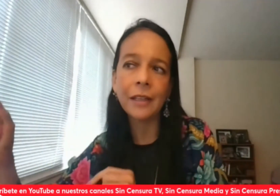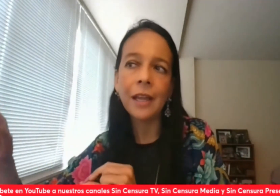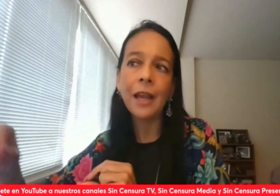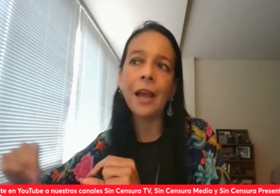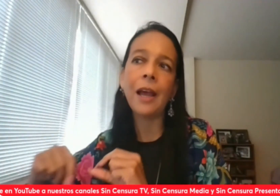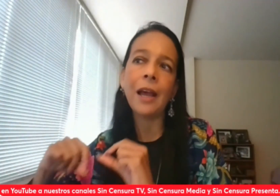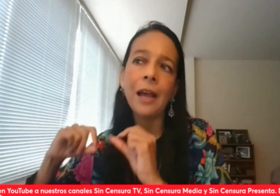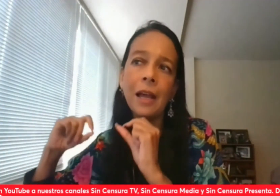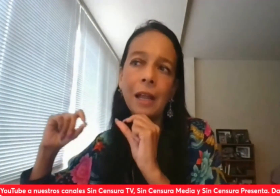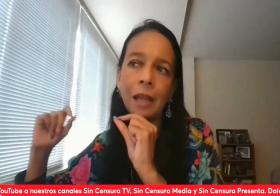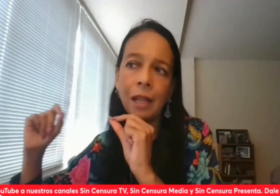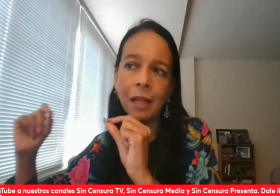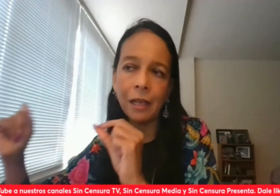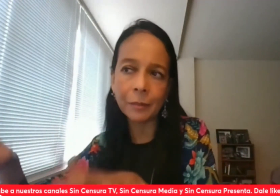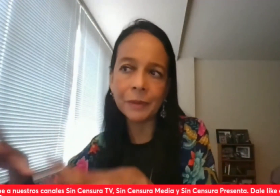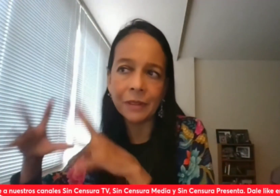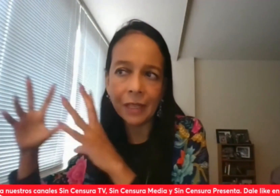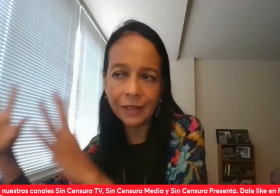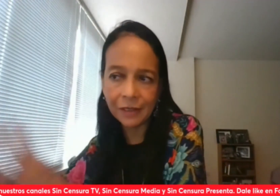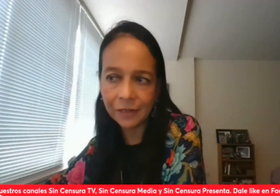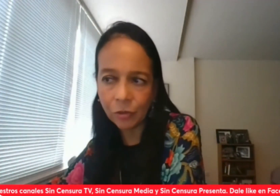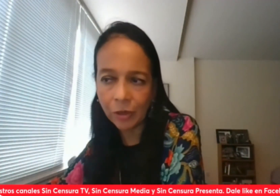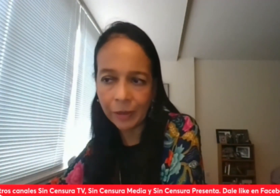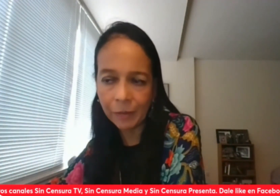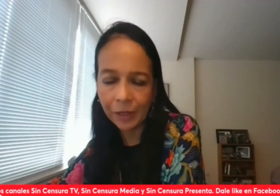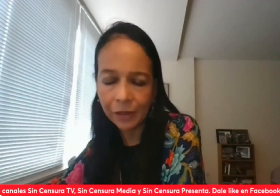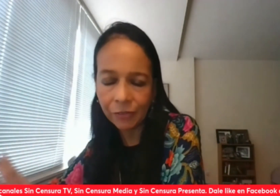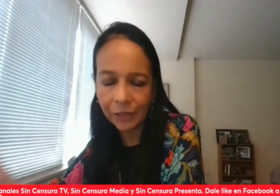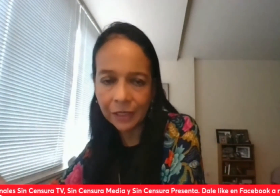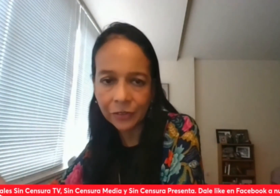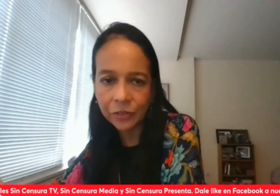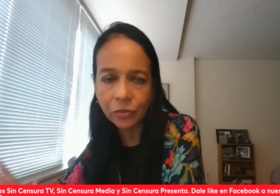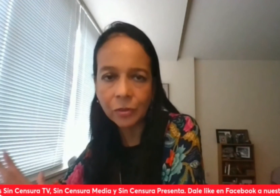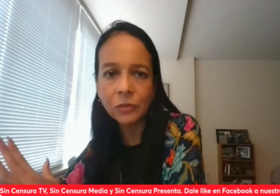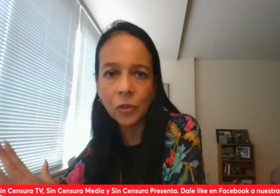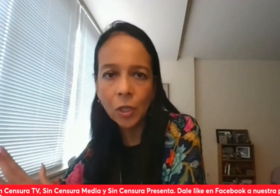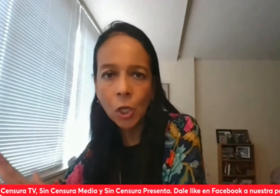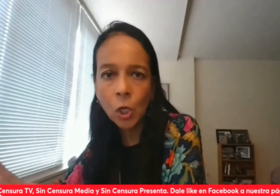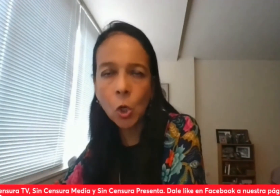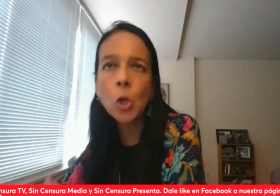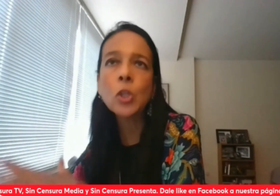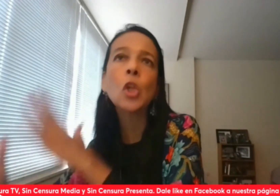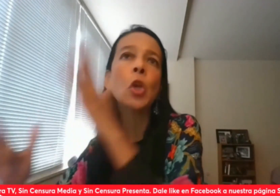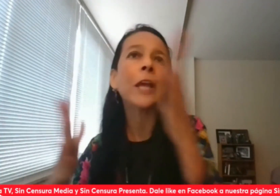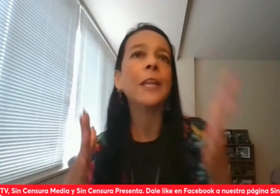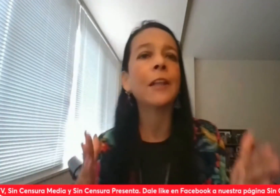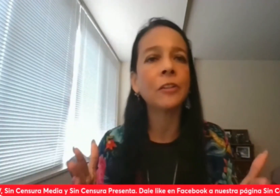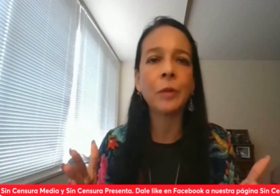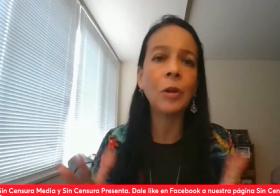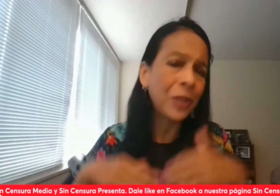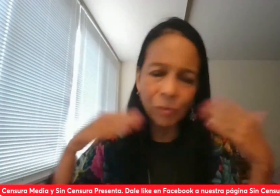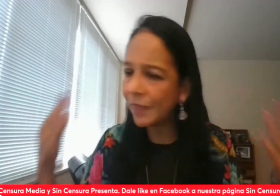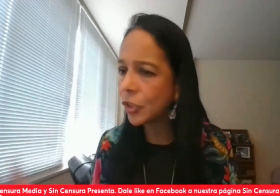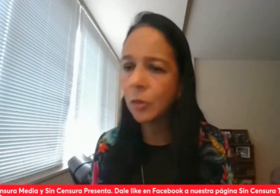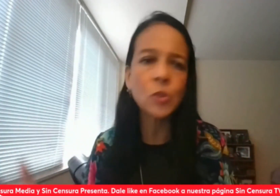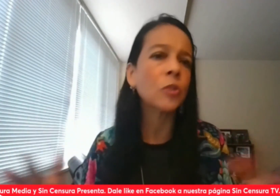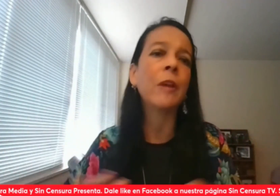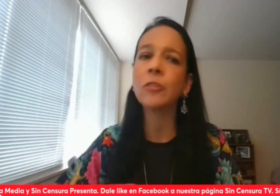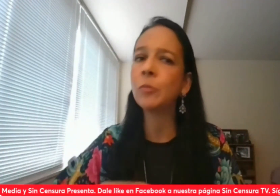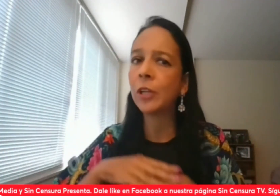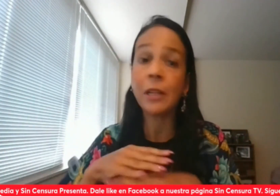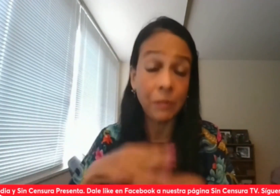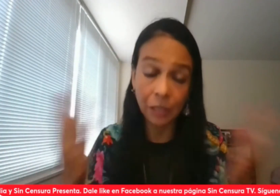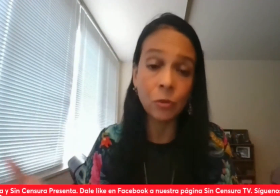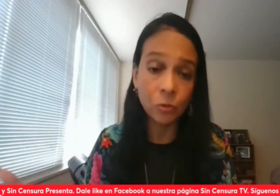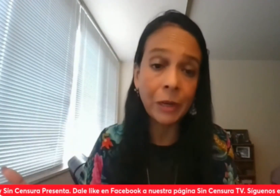vincular a la representante de esta nueva fase de la transformación con todo lo que diga Andrés Manuel, porque lo han dicho muchos